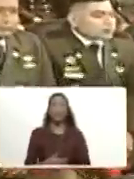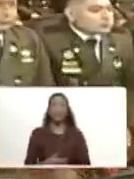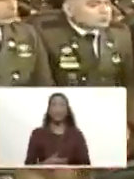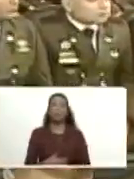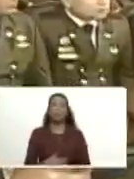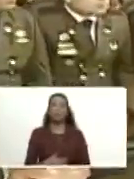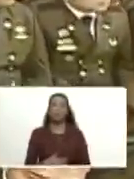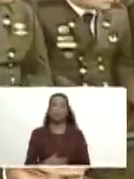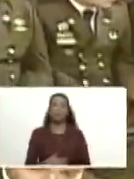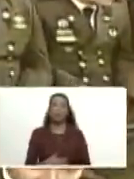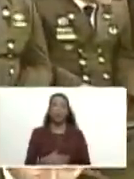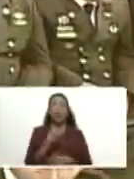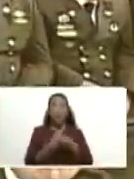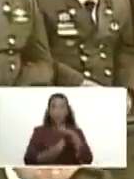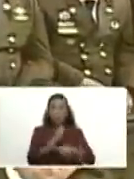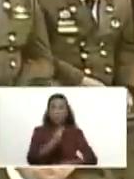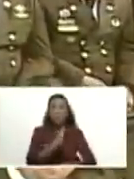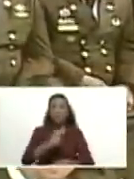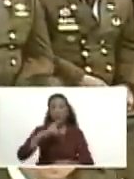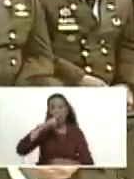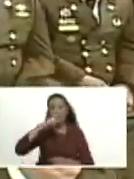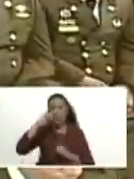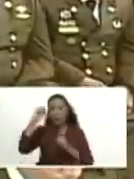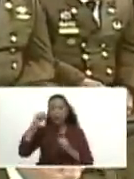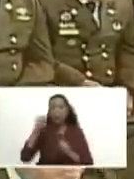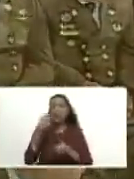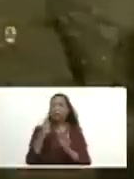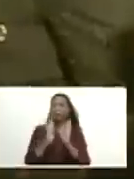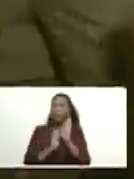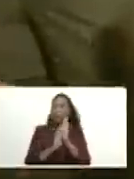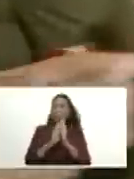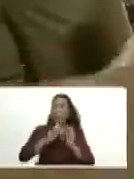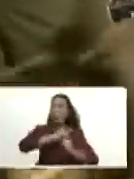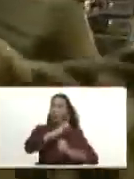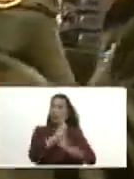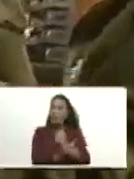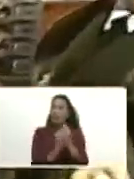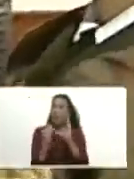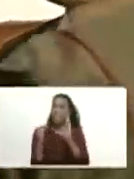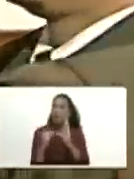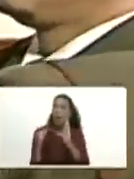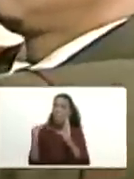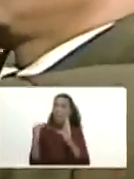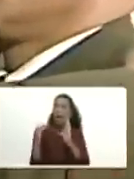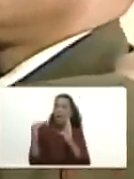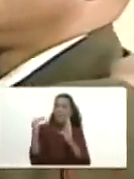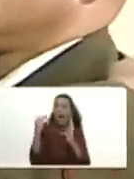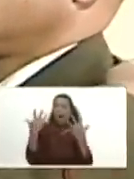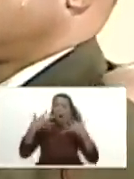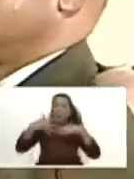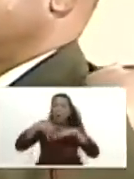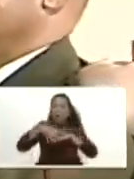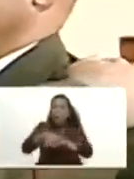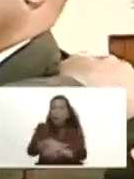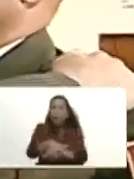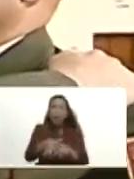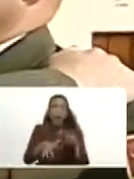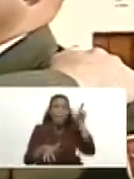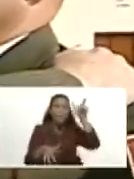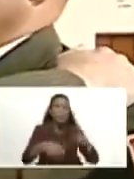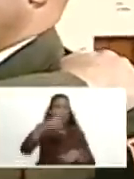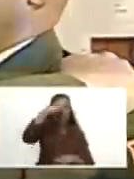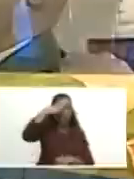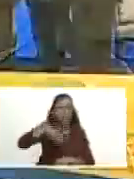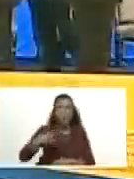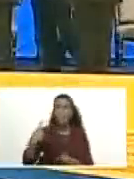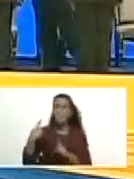Lo decía, el jefe de Estado debe ir consolidándose, fortaleciéndose, además, una fusión del pueblo en armas, de la